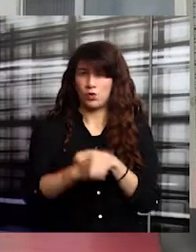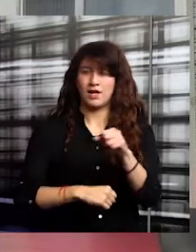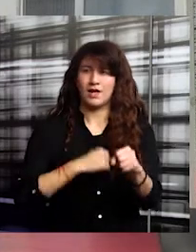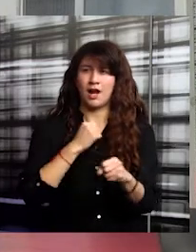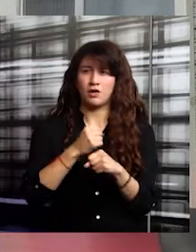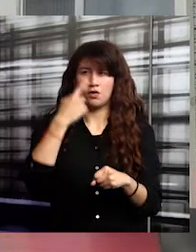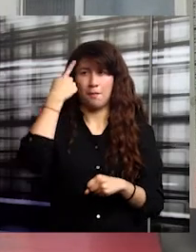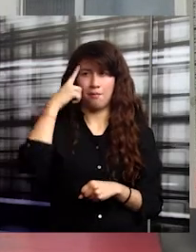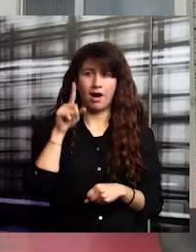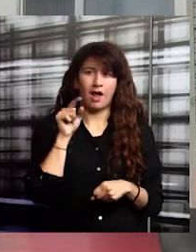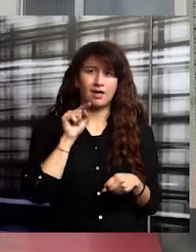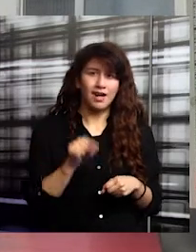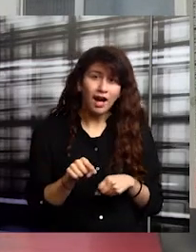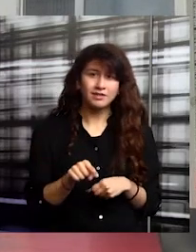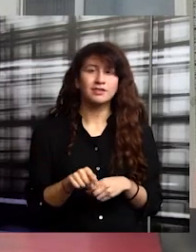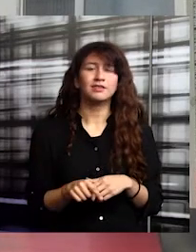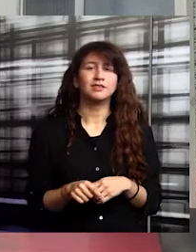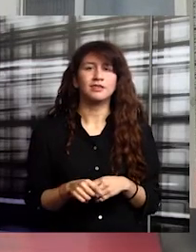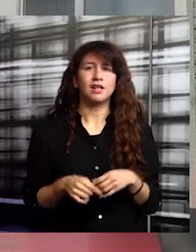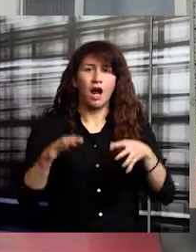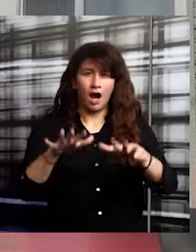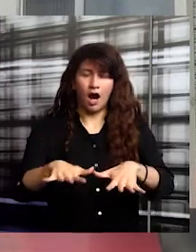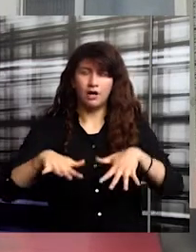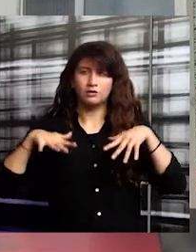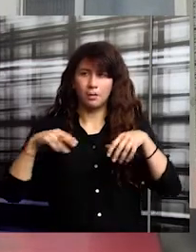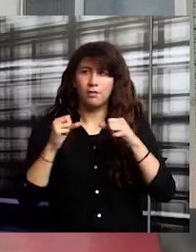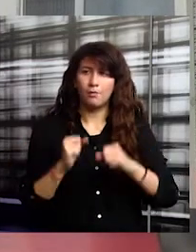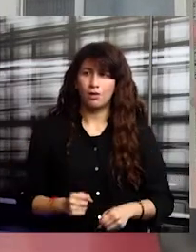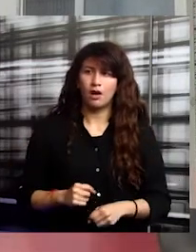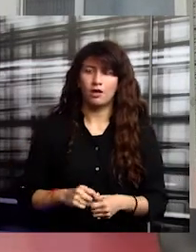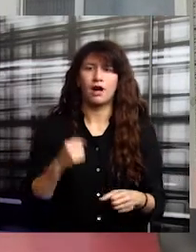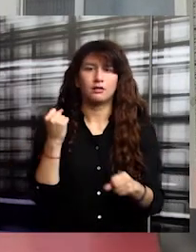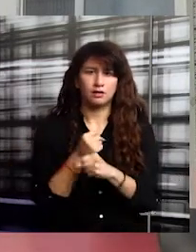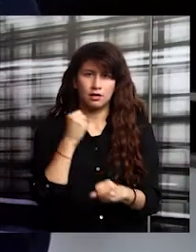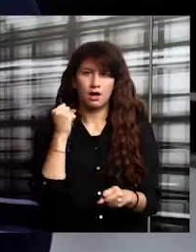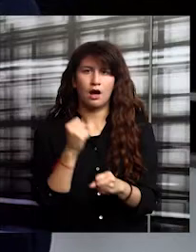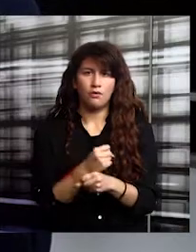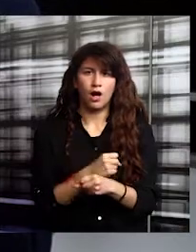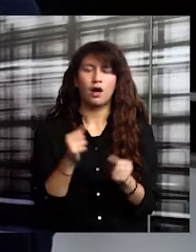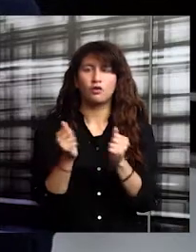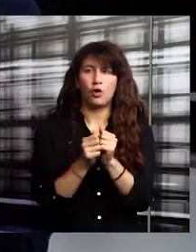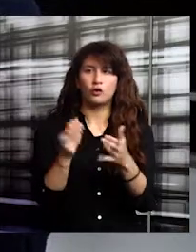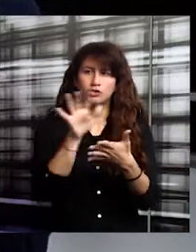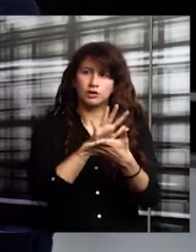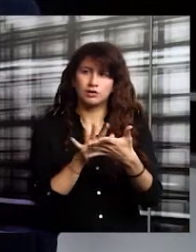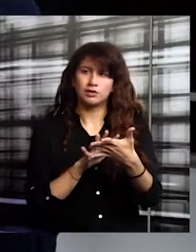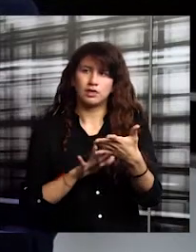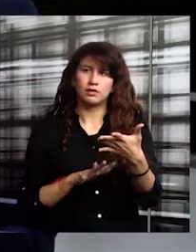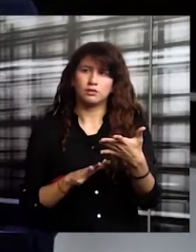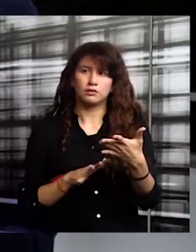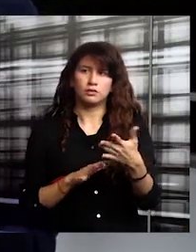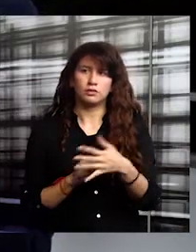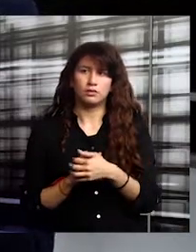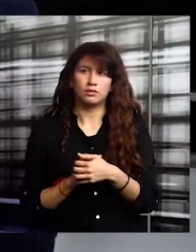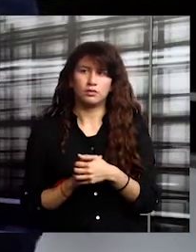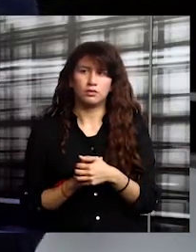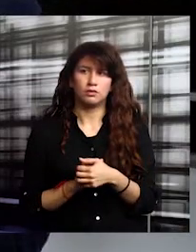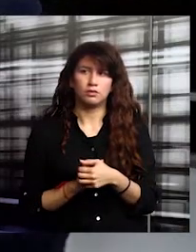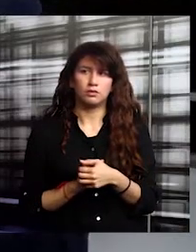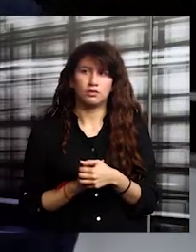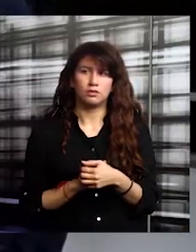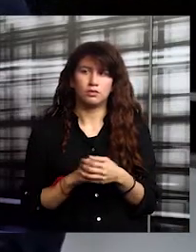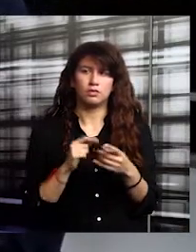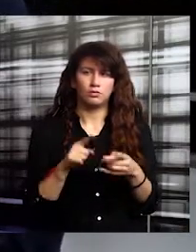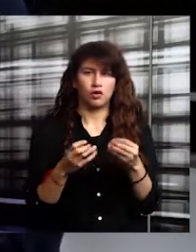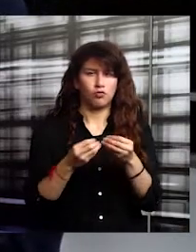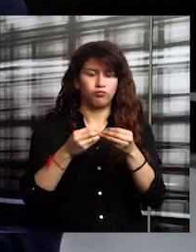un texto que sirva y que perdure por muchos años. ¿De ninguna manera podría cambiarse la Constitución, tomar este acuerdo hoy y mañana o en una